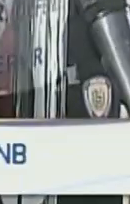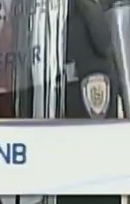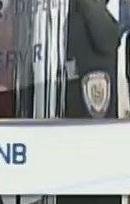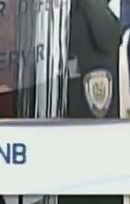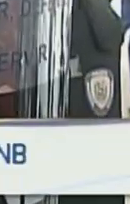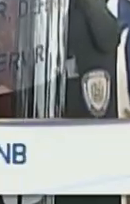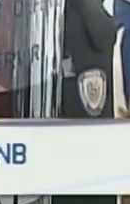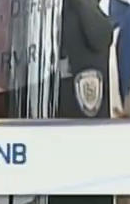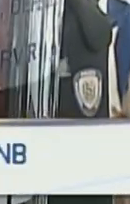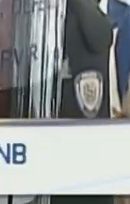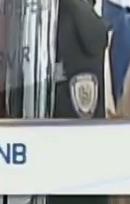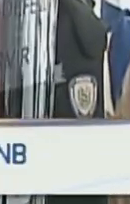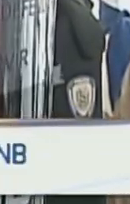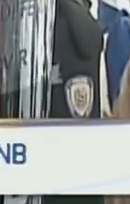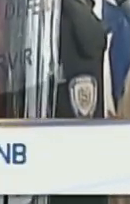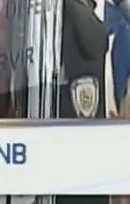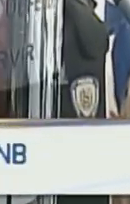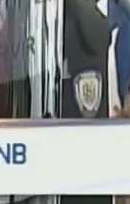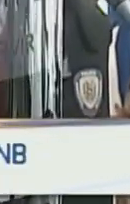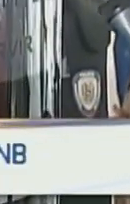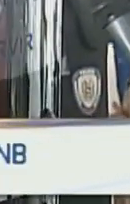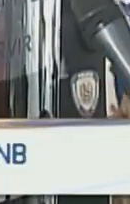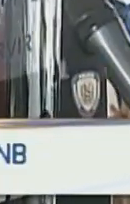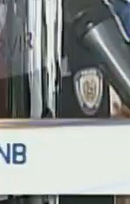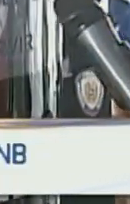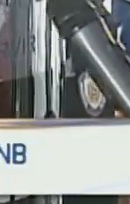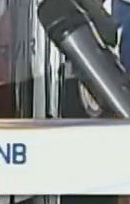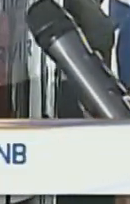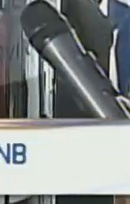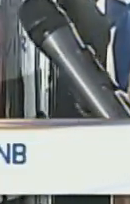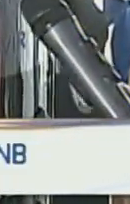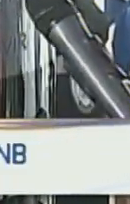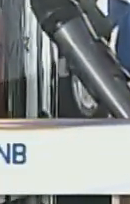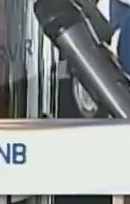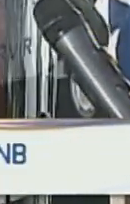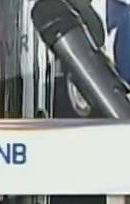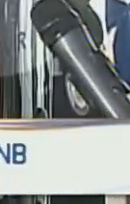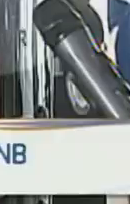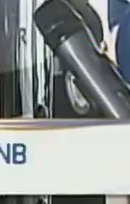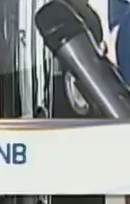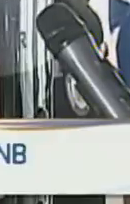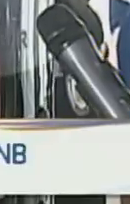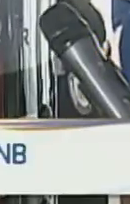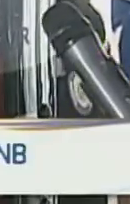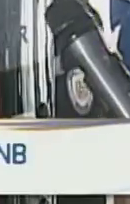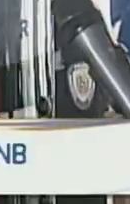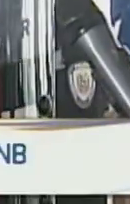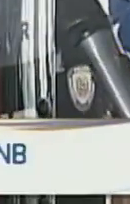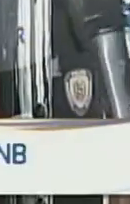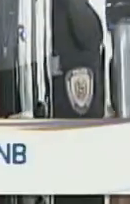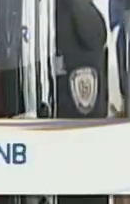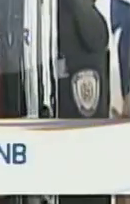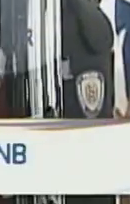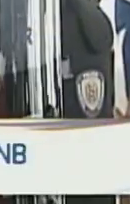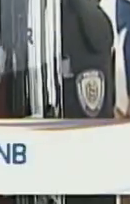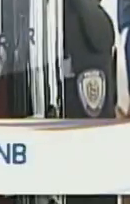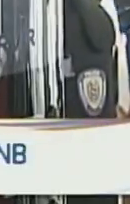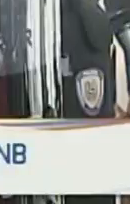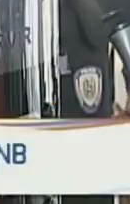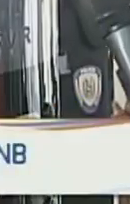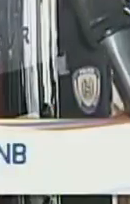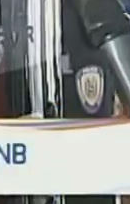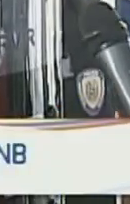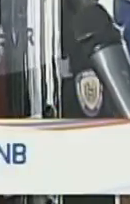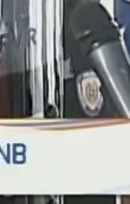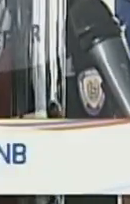nace en el Esequibo. Nace en el Esequibo. Defender, proteger y servir a nuestro pueblo. Buenas tardes, mi comandante en jefe. Buenas tardes. Permiso